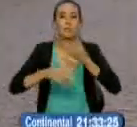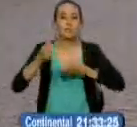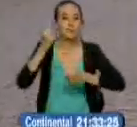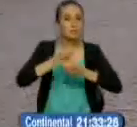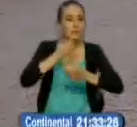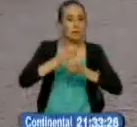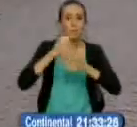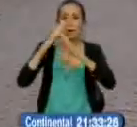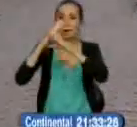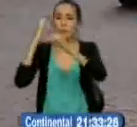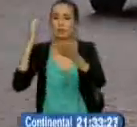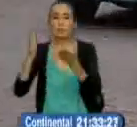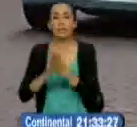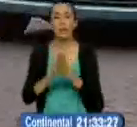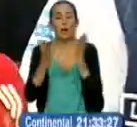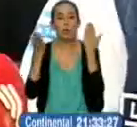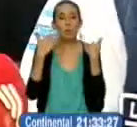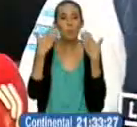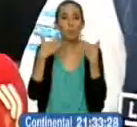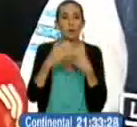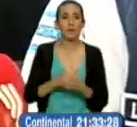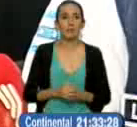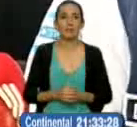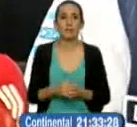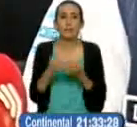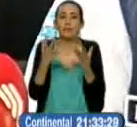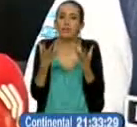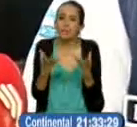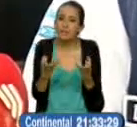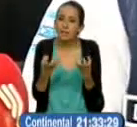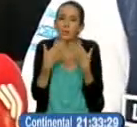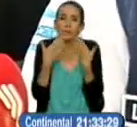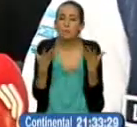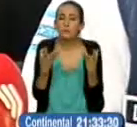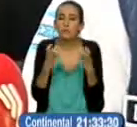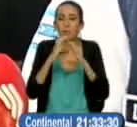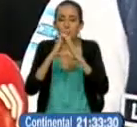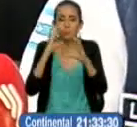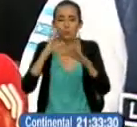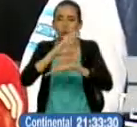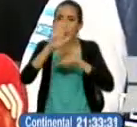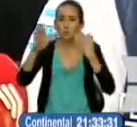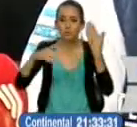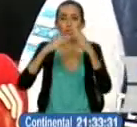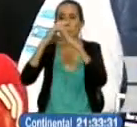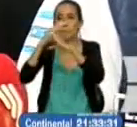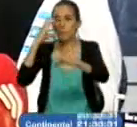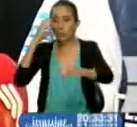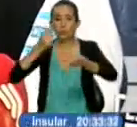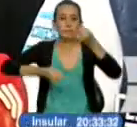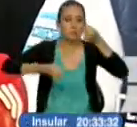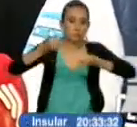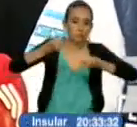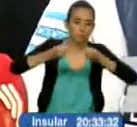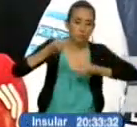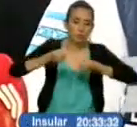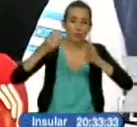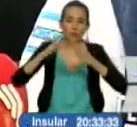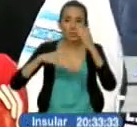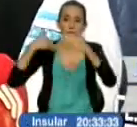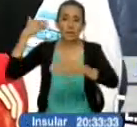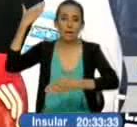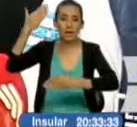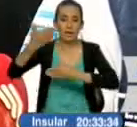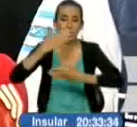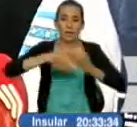terminales terrestres de Guayaquil y Pascuales. Lo que queremos es que toda la transportación vehicular que se desplace de Guayaquil hacia distintas partes